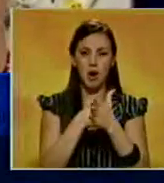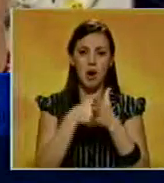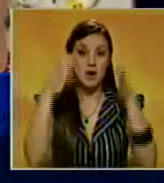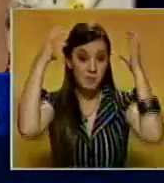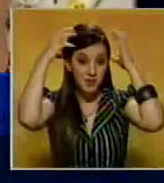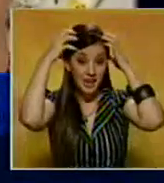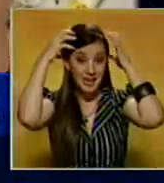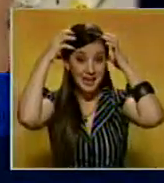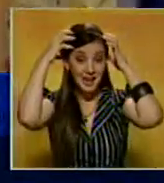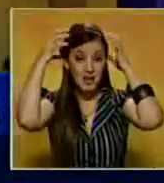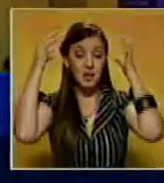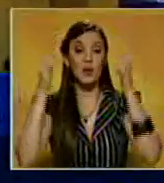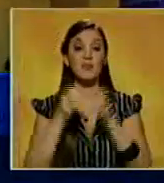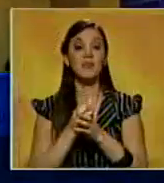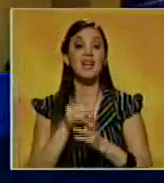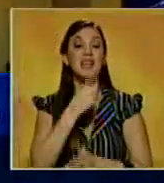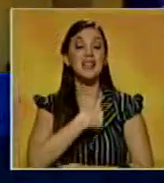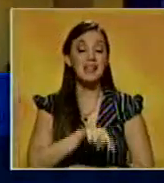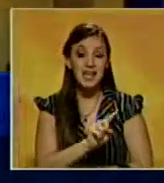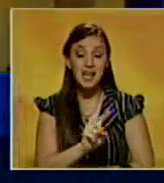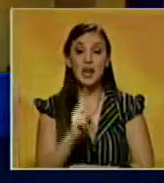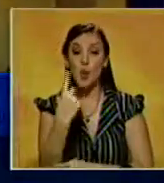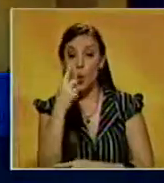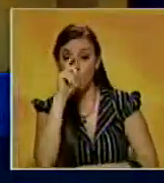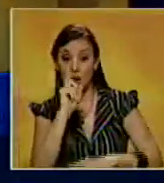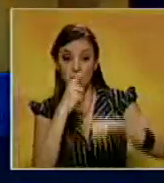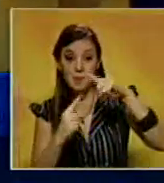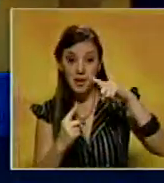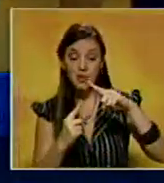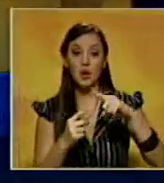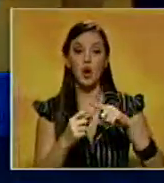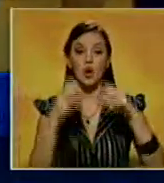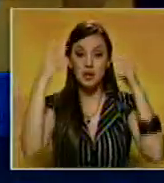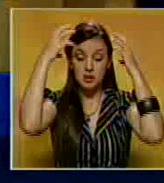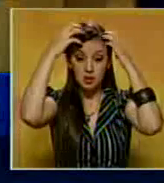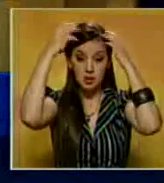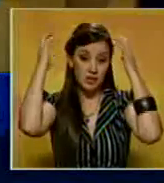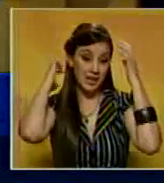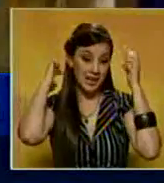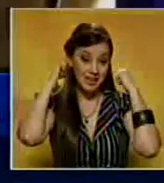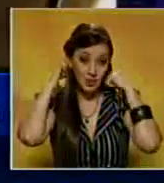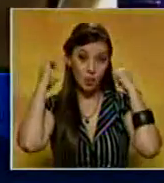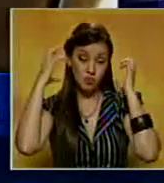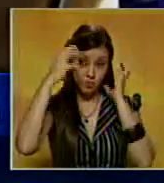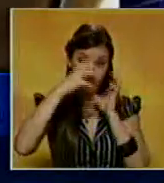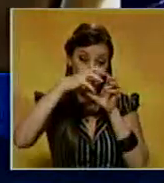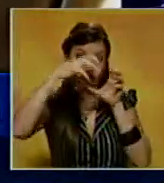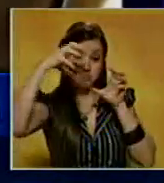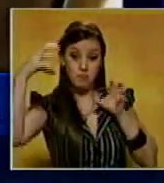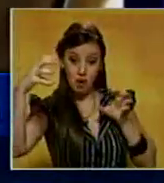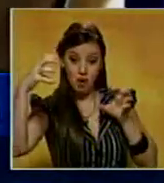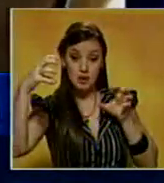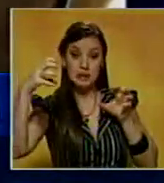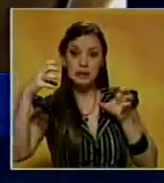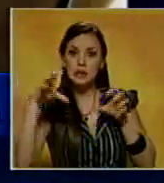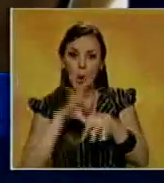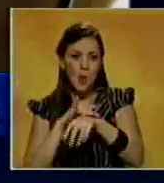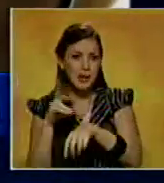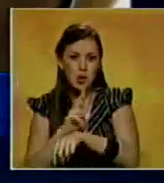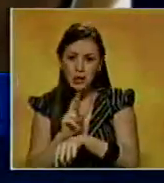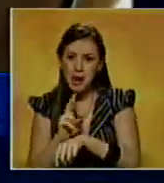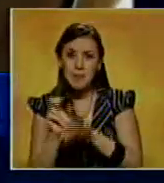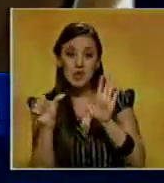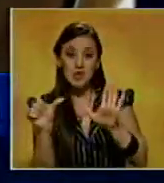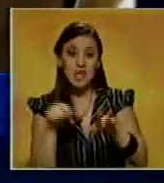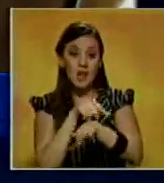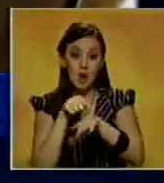de Jack Taylor, de 16 meses de edad, estaba completamente separado de su columna vertebral. La cirugía duró 6 horas, en la que